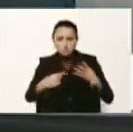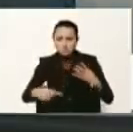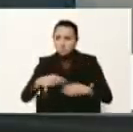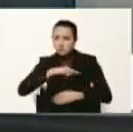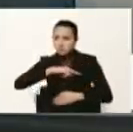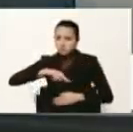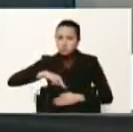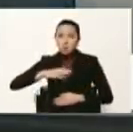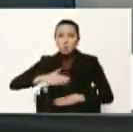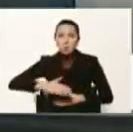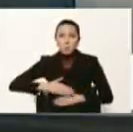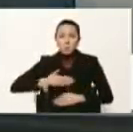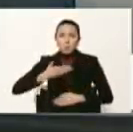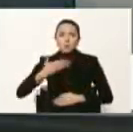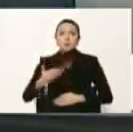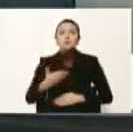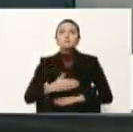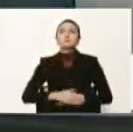podido